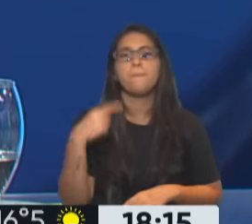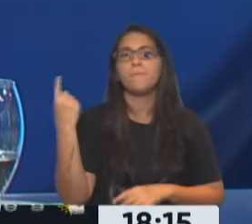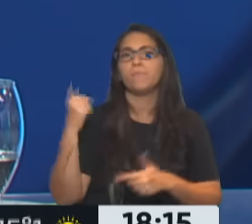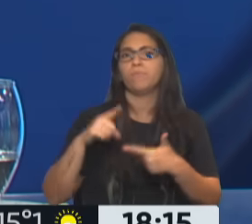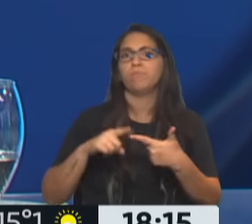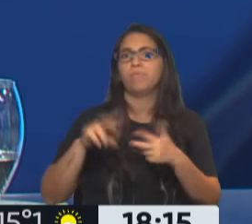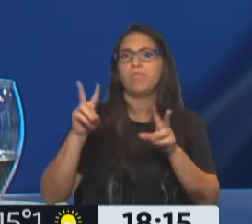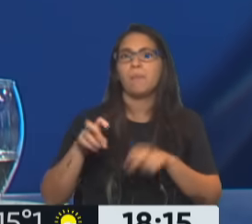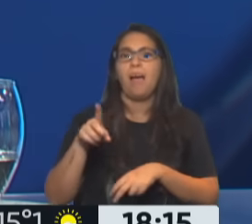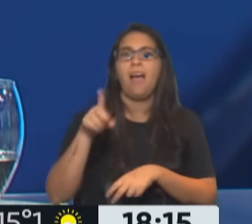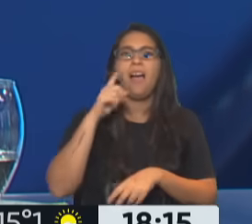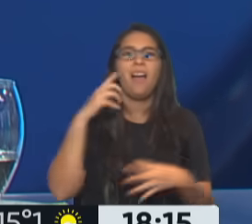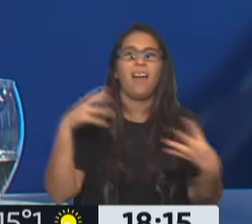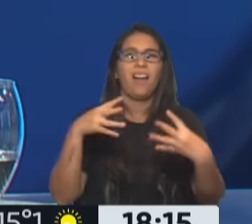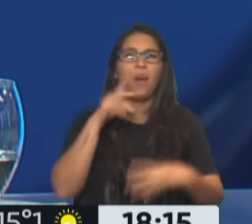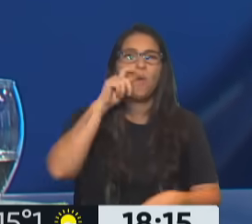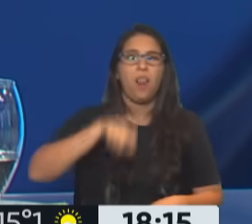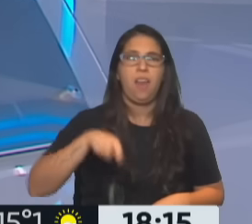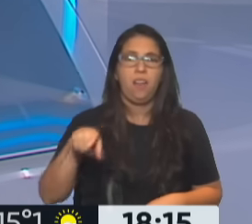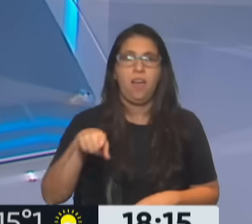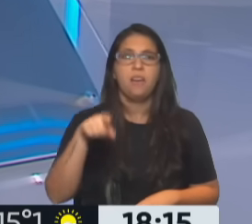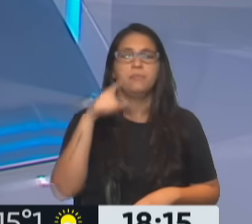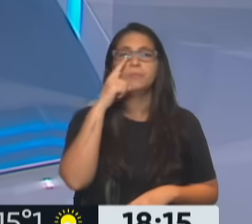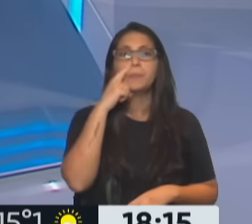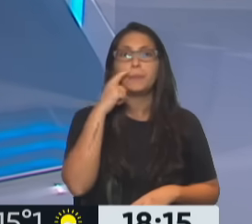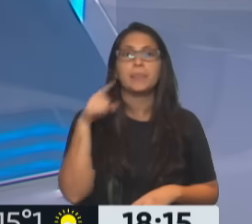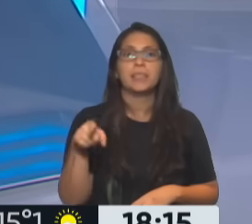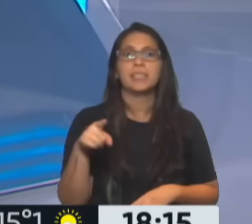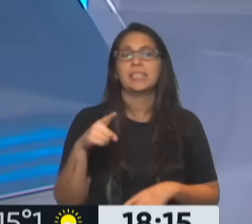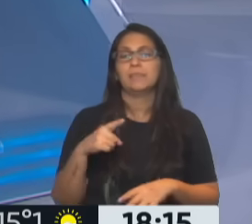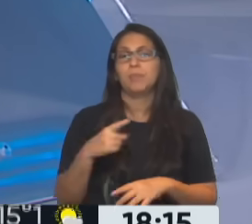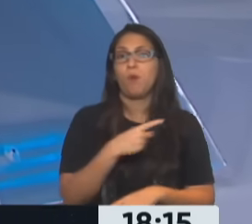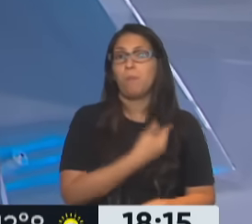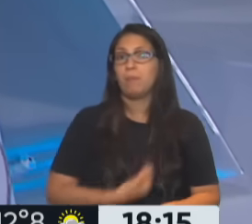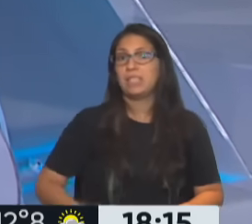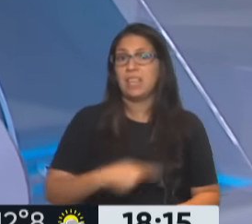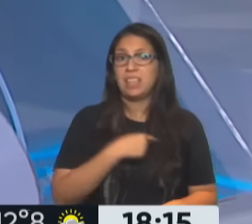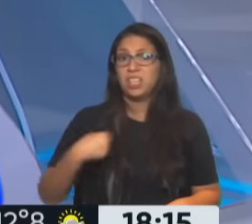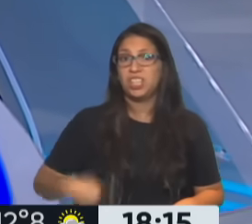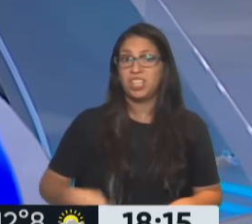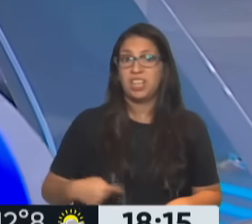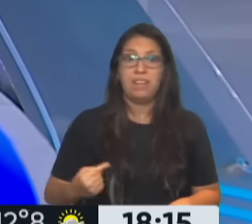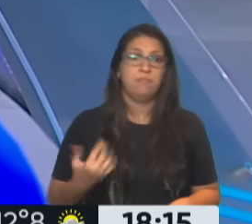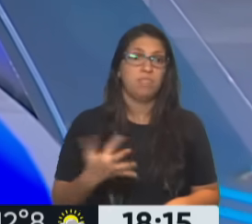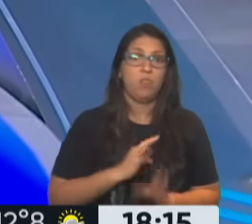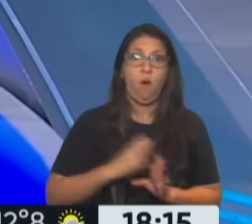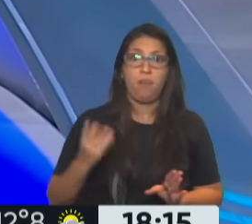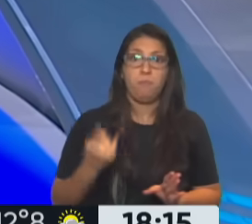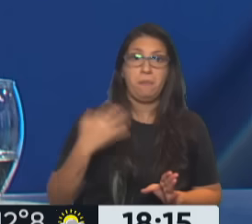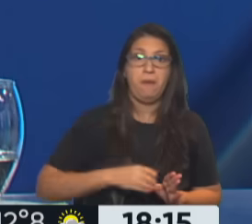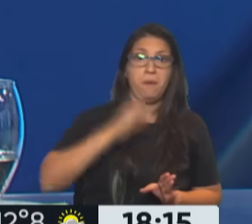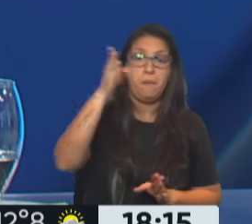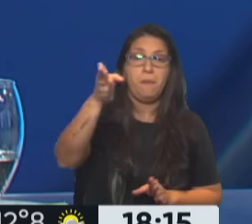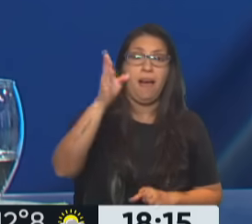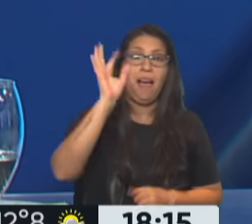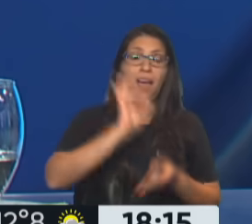en Ucrania, ¿no? Ahí, como se destacaba en el informe, es interesante porque Xi Jinping viaja en 5 años por primera vez a Europa, claro, con